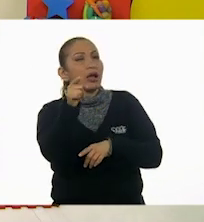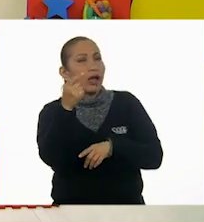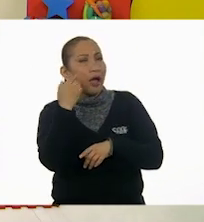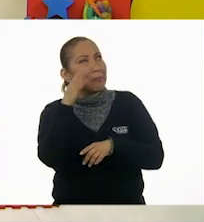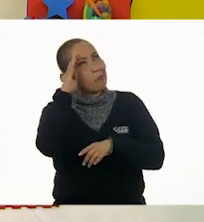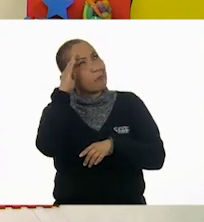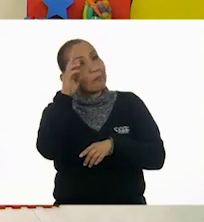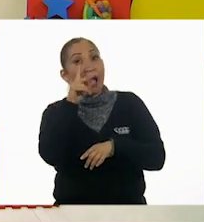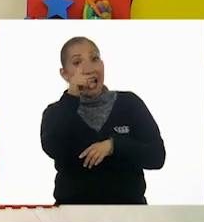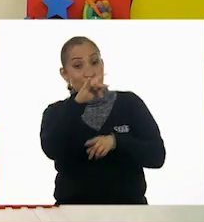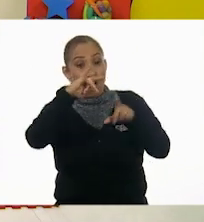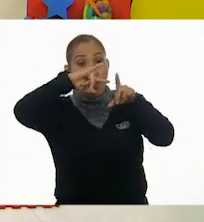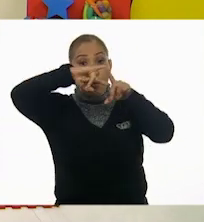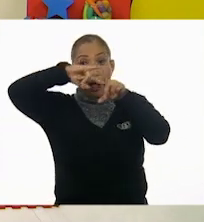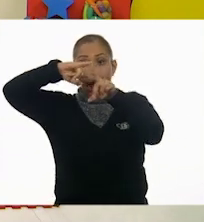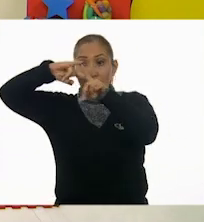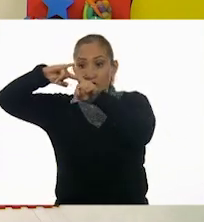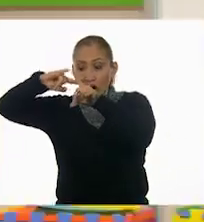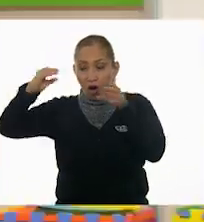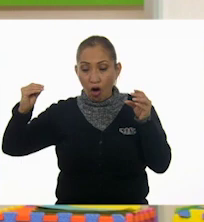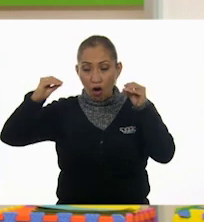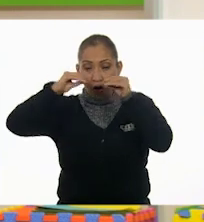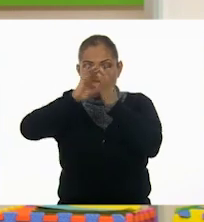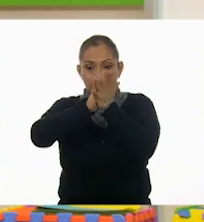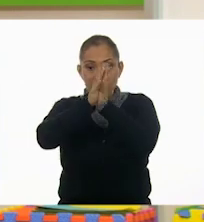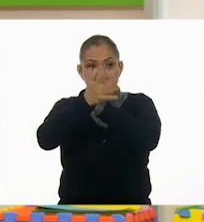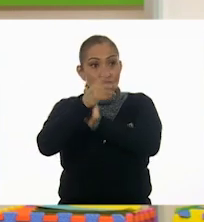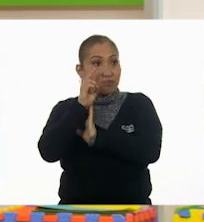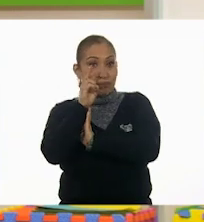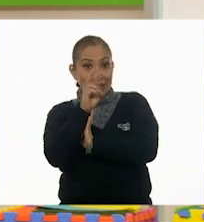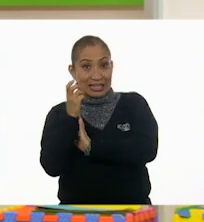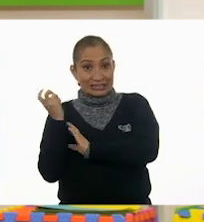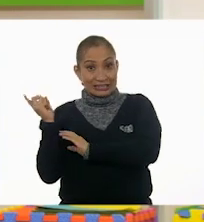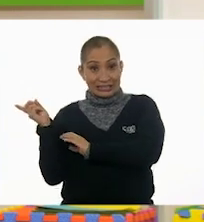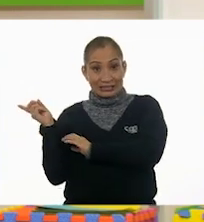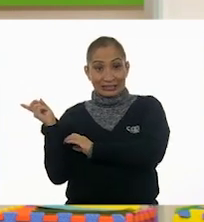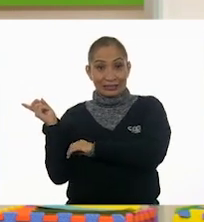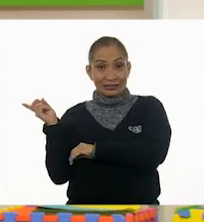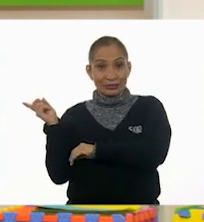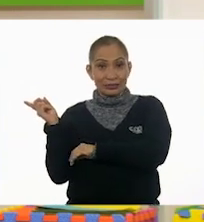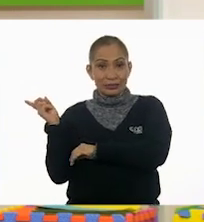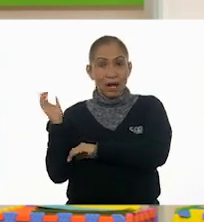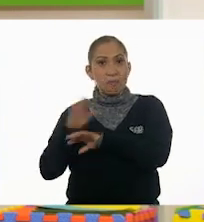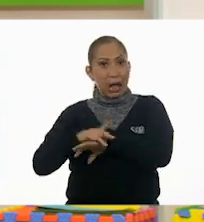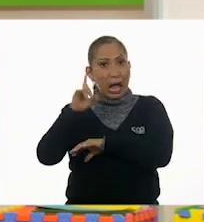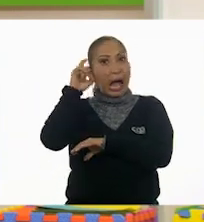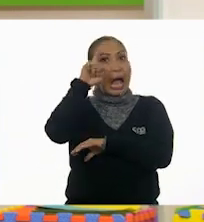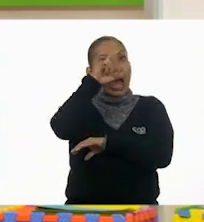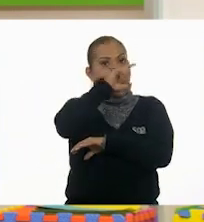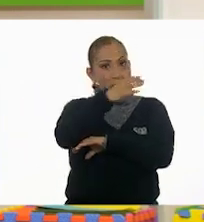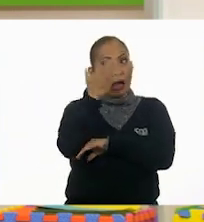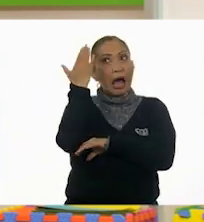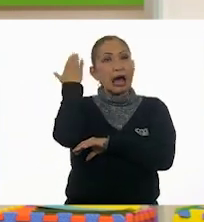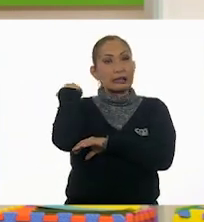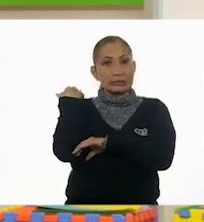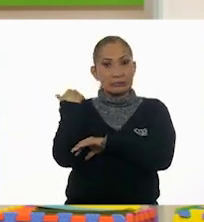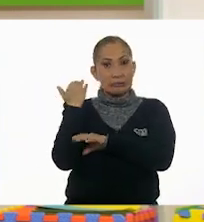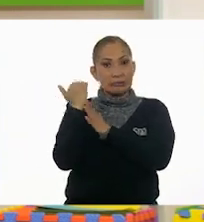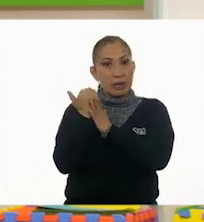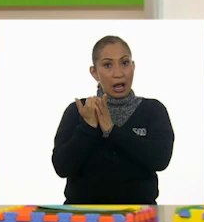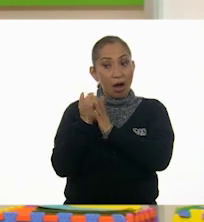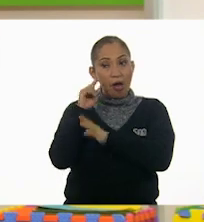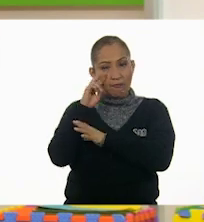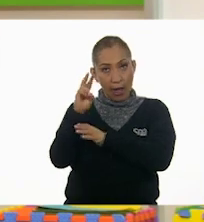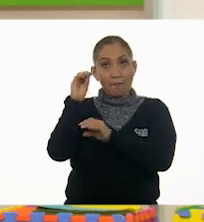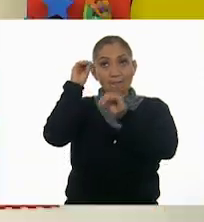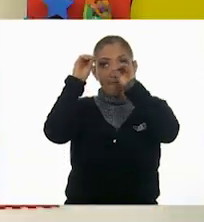les parece si con esos cuadros armamos esta figura? ¡Ah! Es un poquito más compleja que la anterior. Vamos a armarla